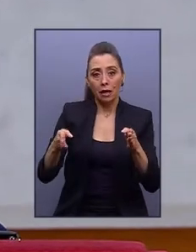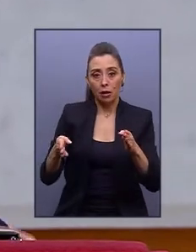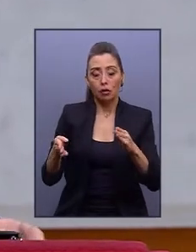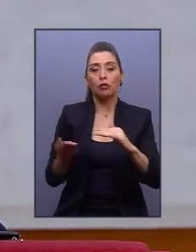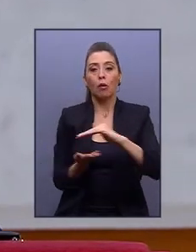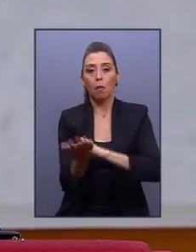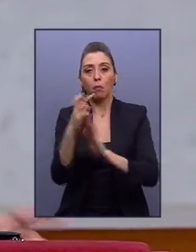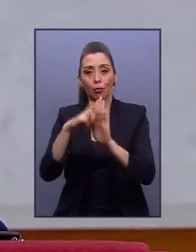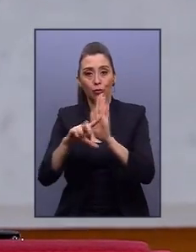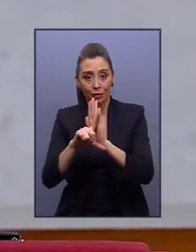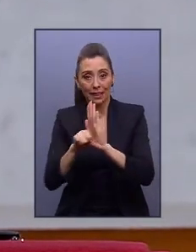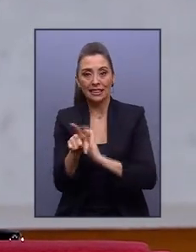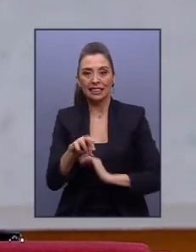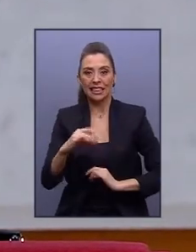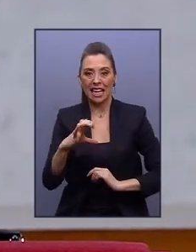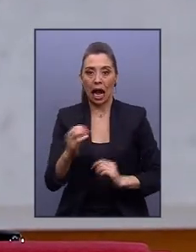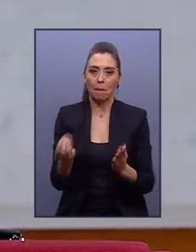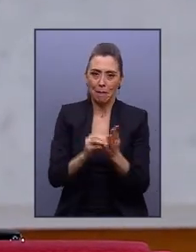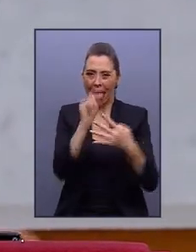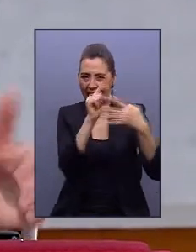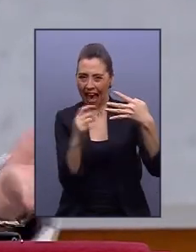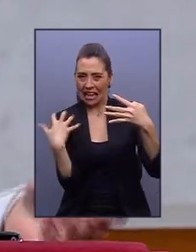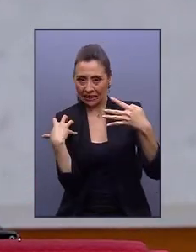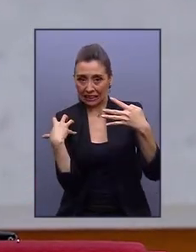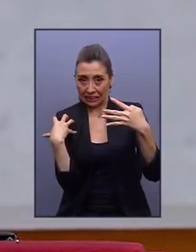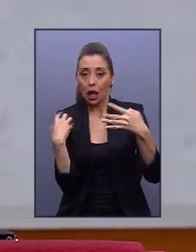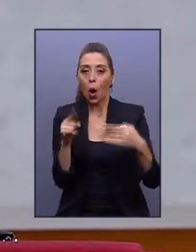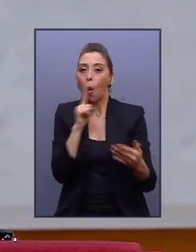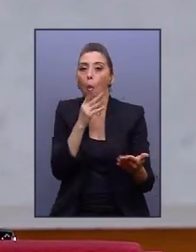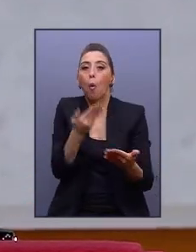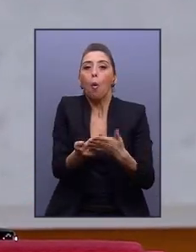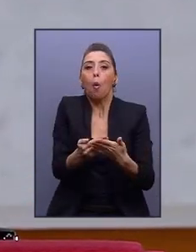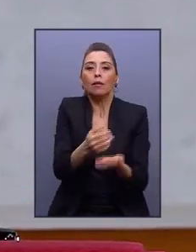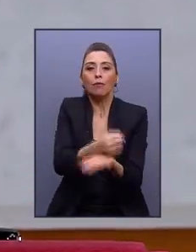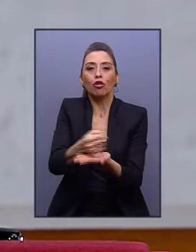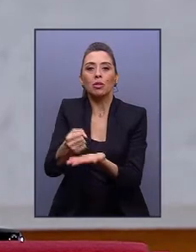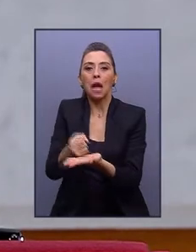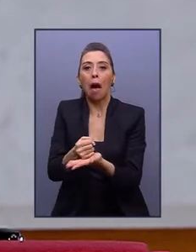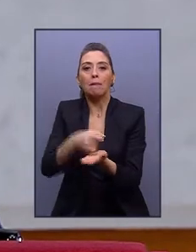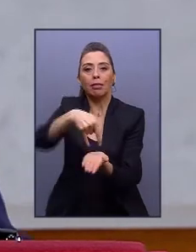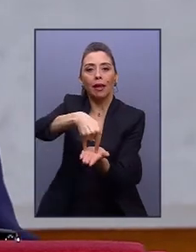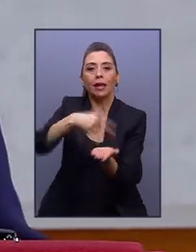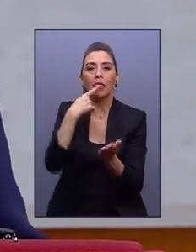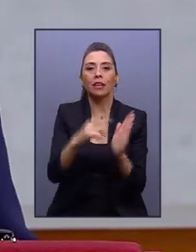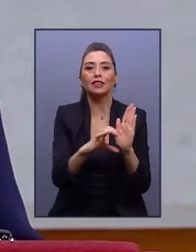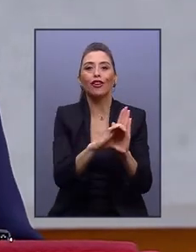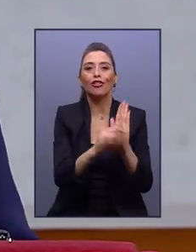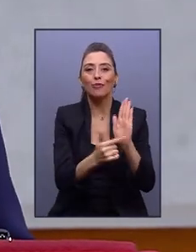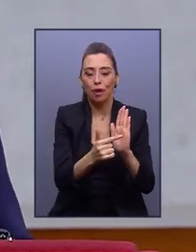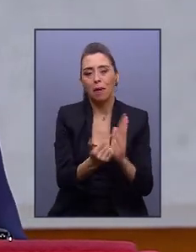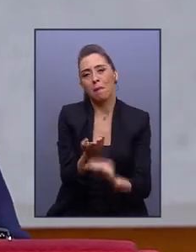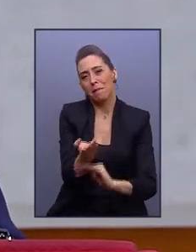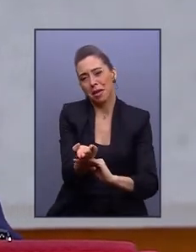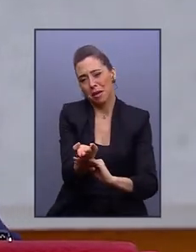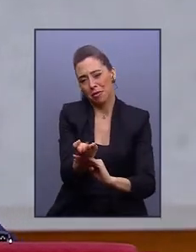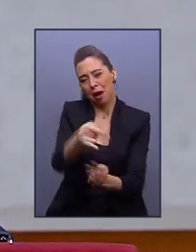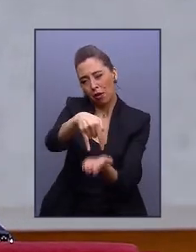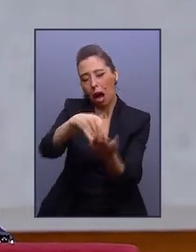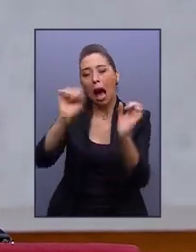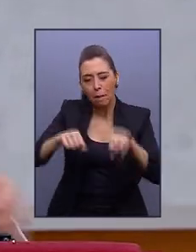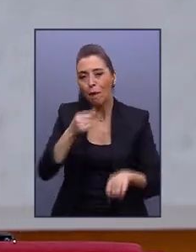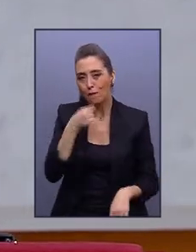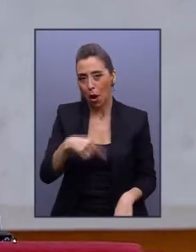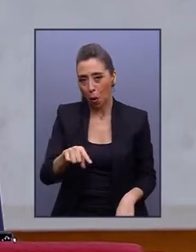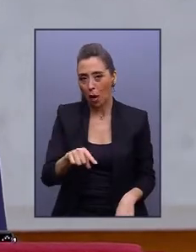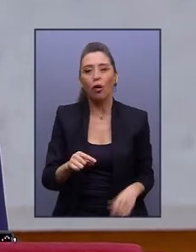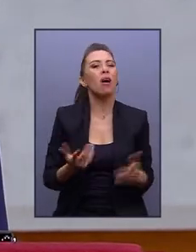CERNAC fortalecido y con más atribuciones, proyecto que está en su último trámite constitucional y pido a este Congreso aprobar pronto.